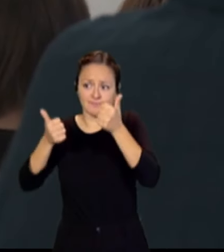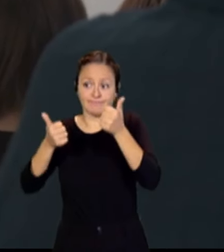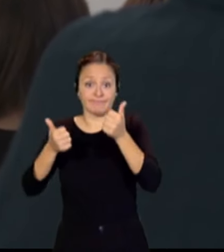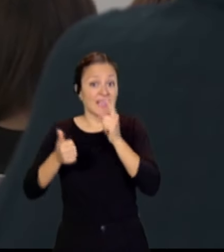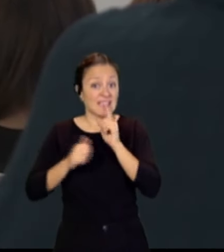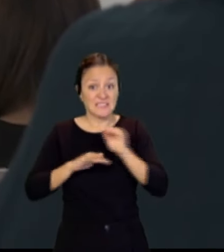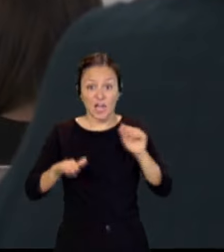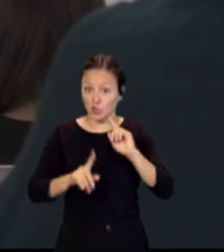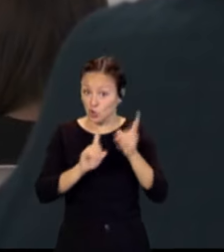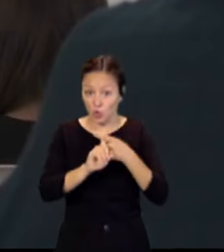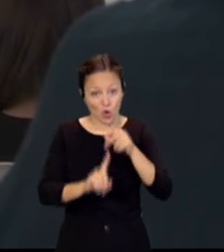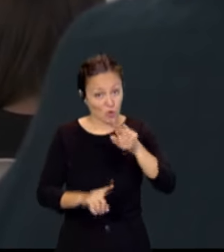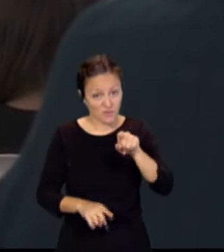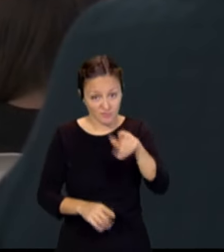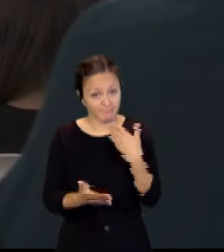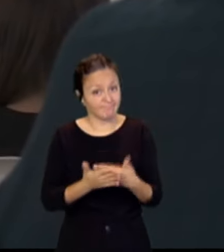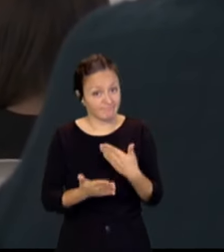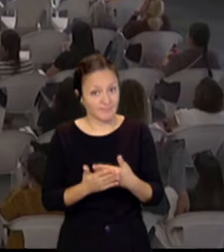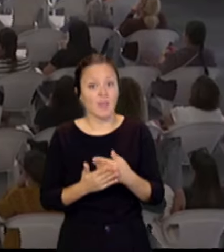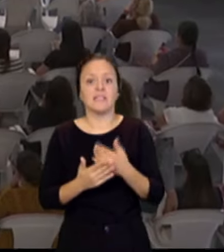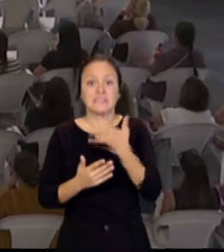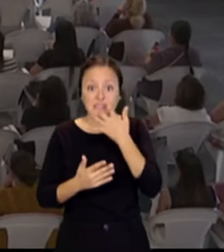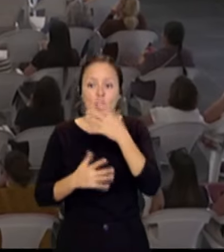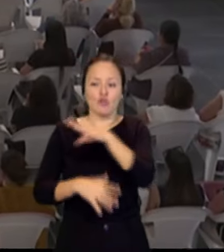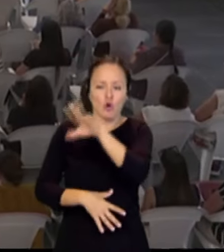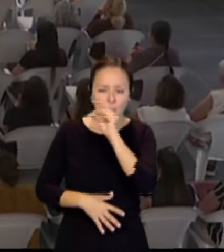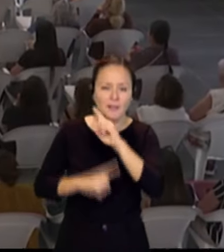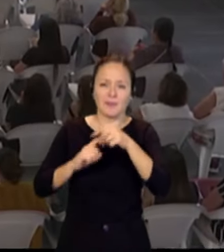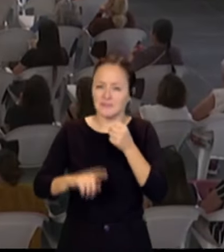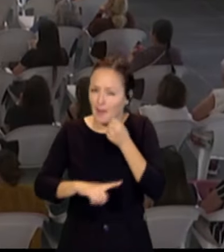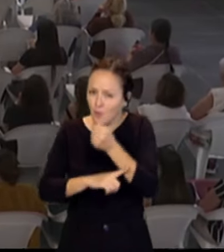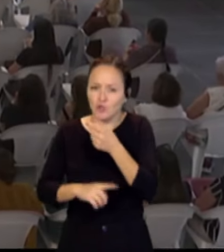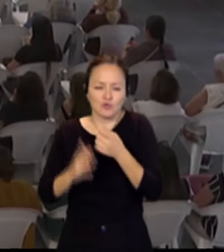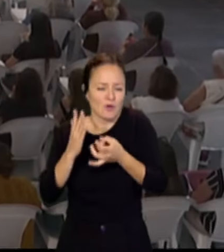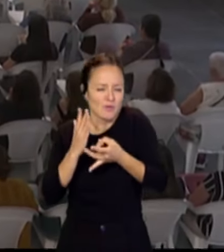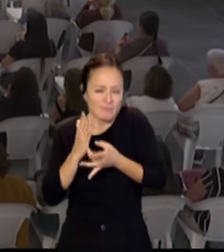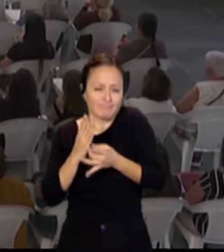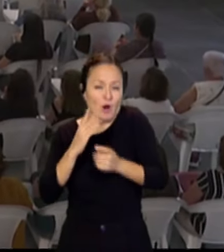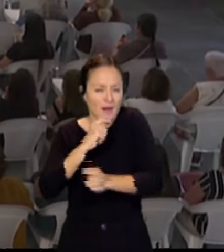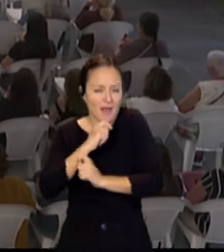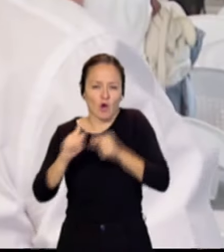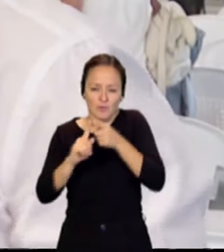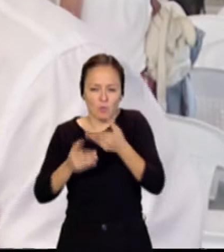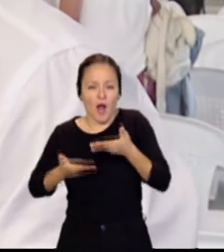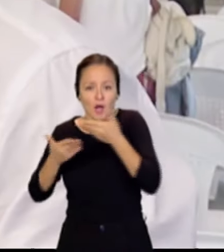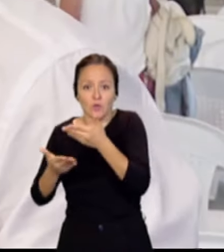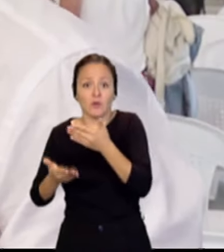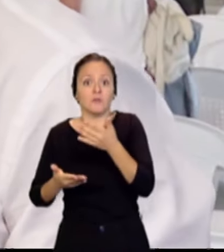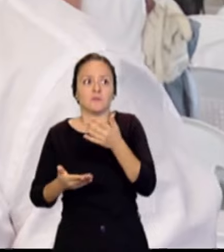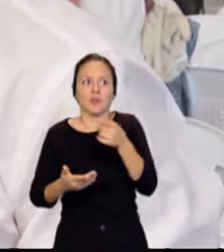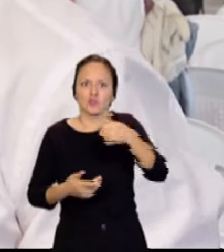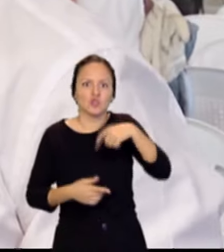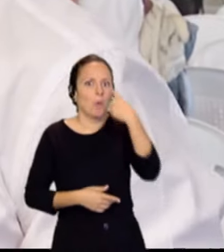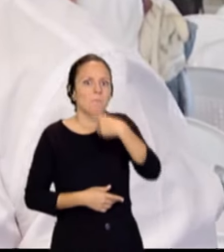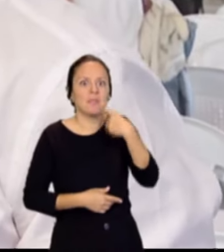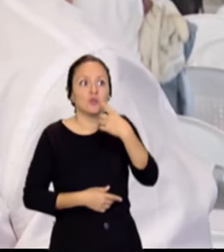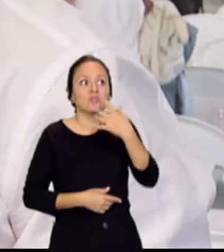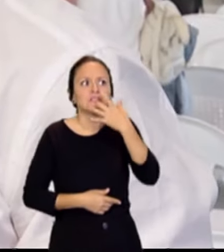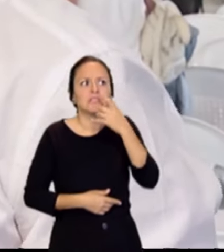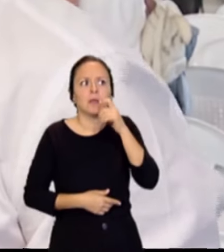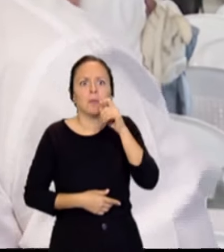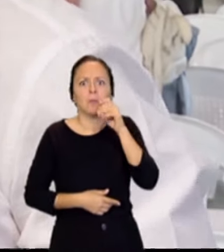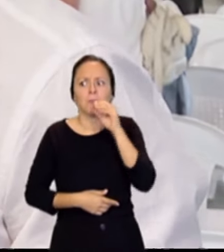solución y que Mostrar comprensión y apoyo es clave para poder ayudar desmontar el mito de que por preguntarle a alguien eh si está pensando